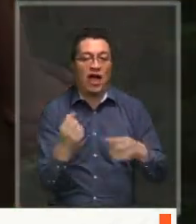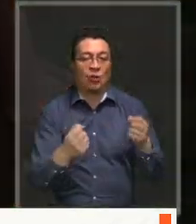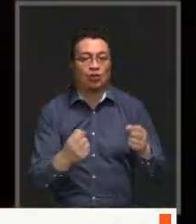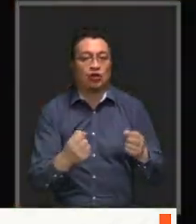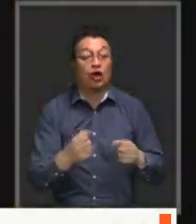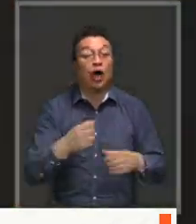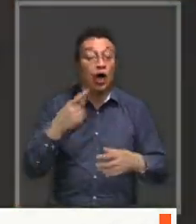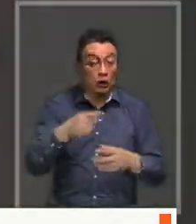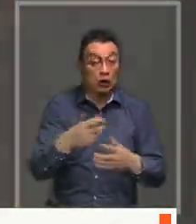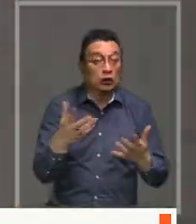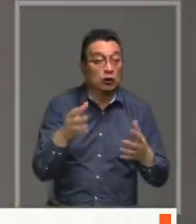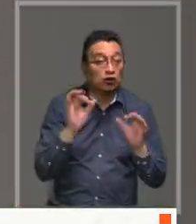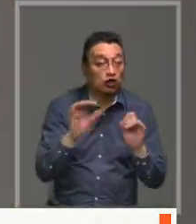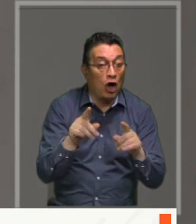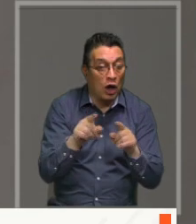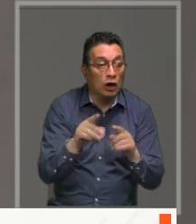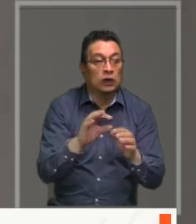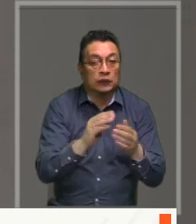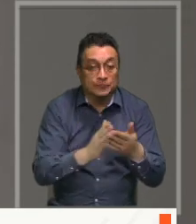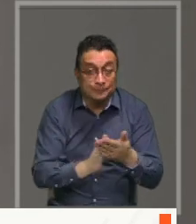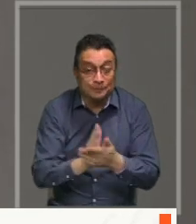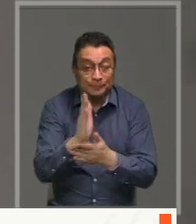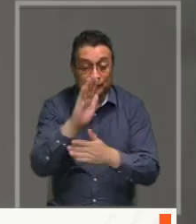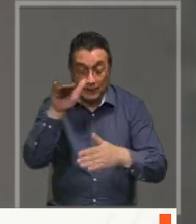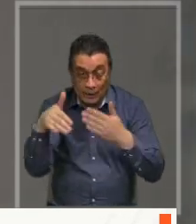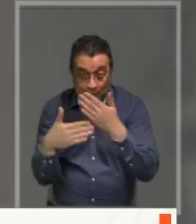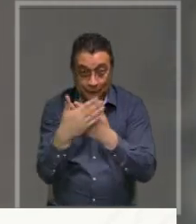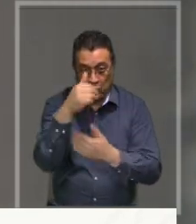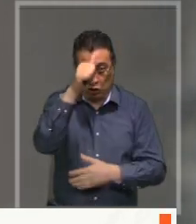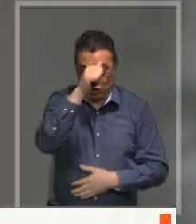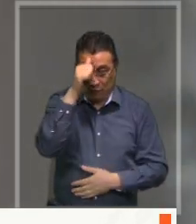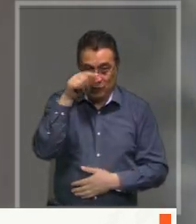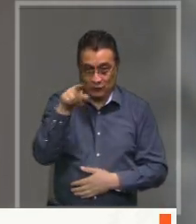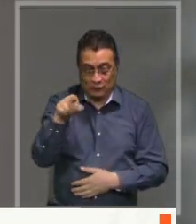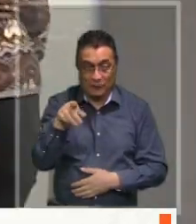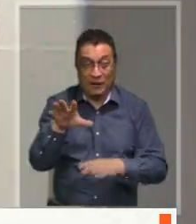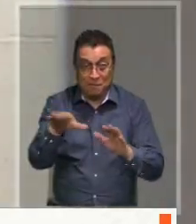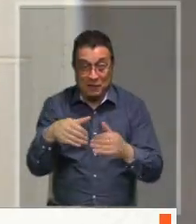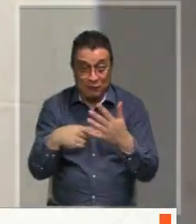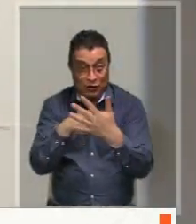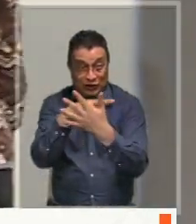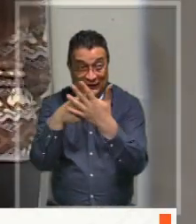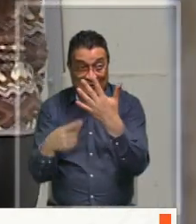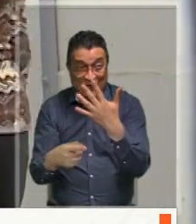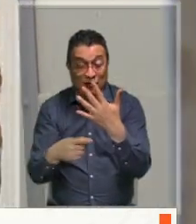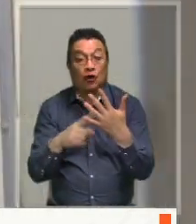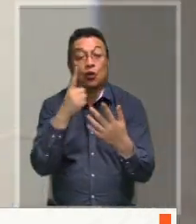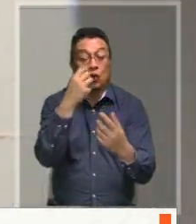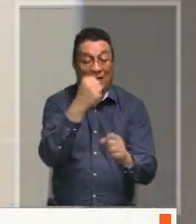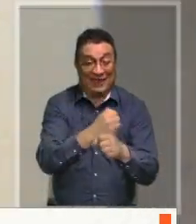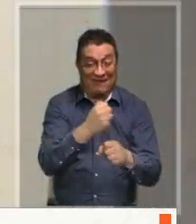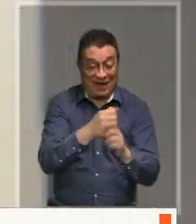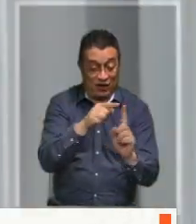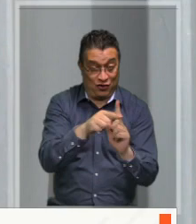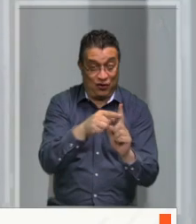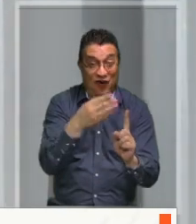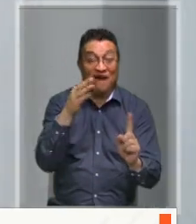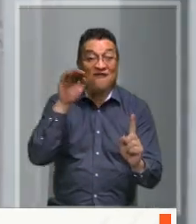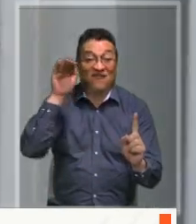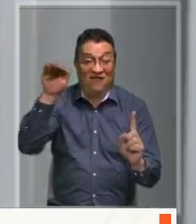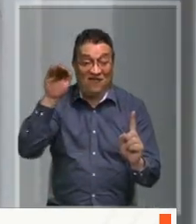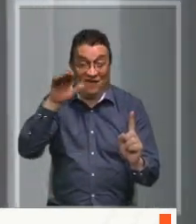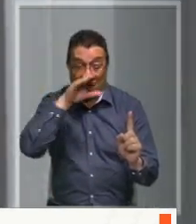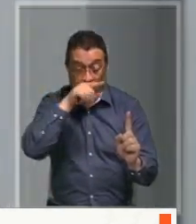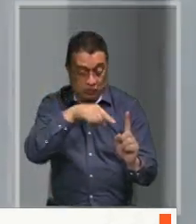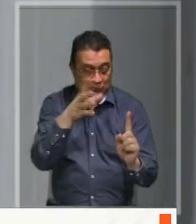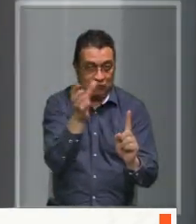crimen solo culmina ahí. Todo partió la madrugada del domingo, cuando los mismos 5 sujetos secuestraron a un trabajador del Banco Estado y a toda su